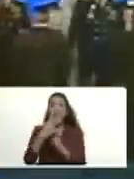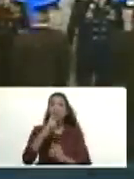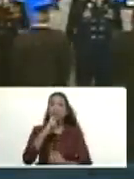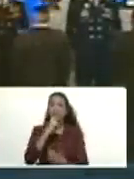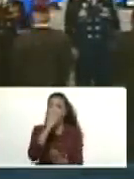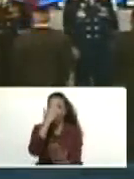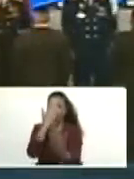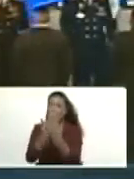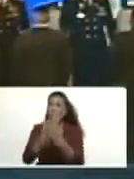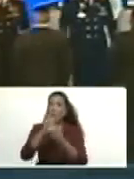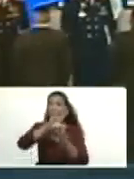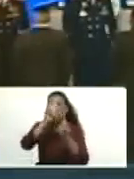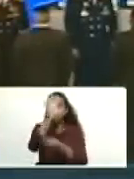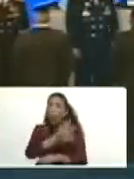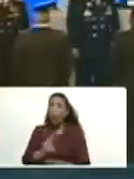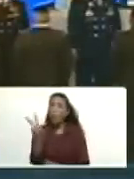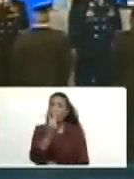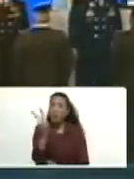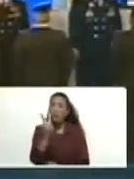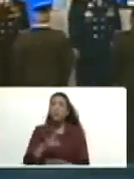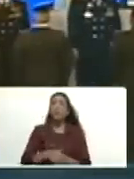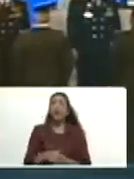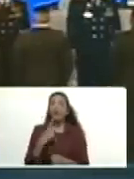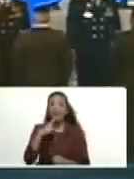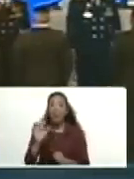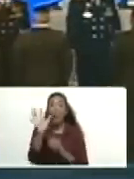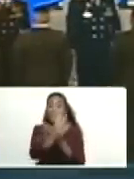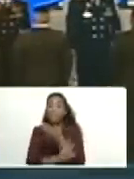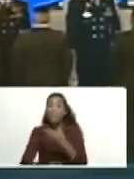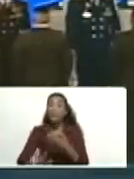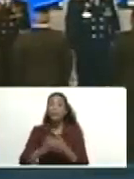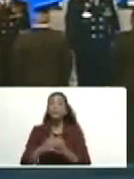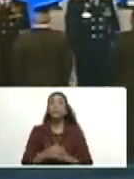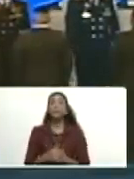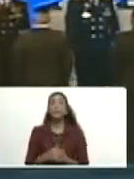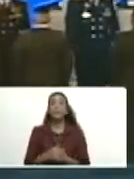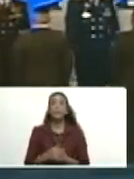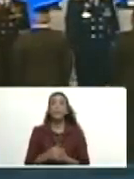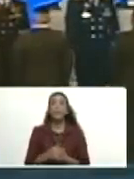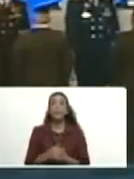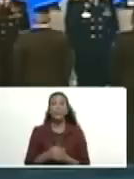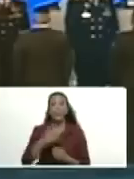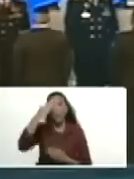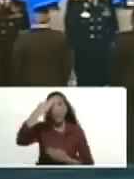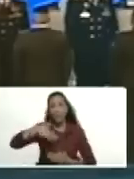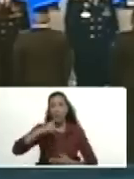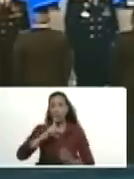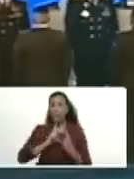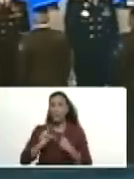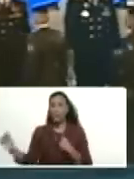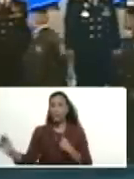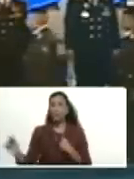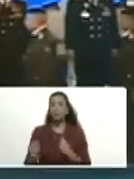enfrentado Venezuela, afirmando que... ¡Chávez Vives! ¡Mi comandante jefe! ¡Permiso para retirarme! ¡A la